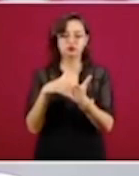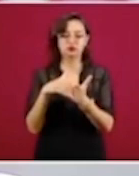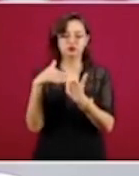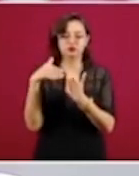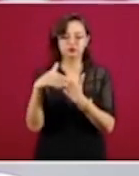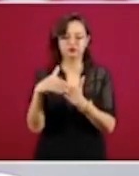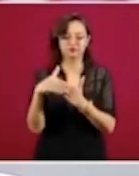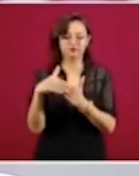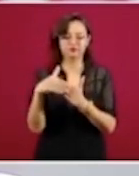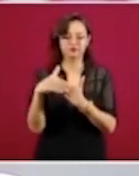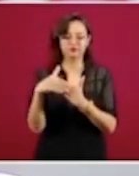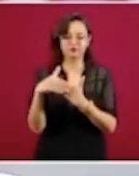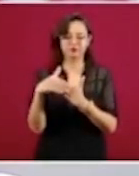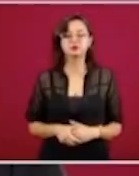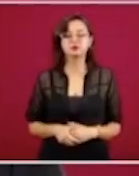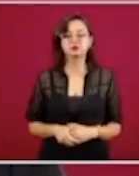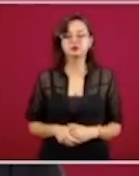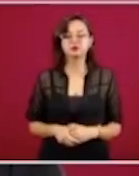15,000 millones.